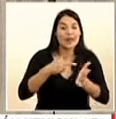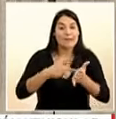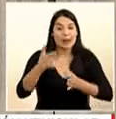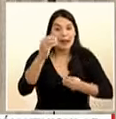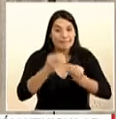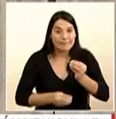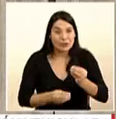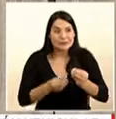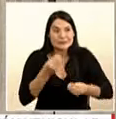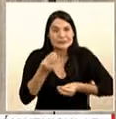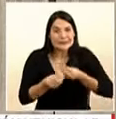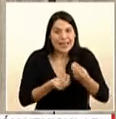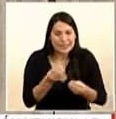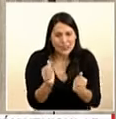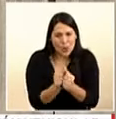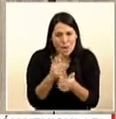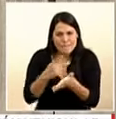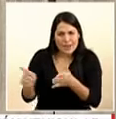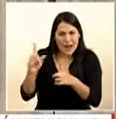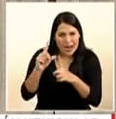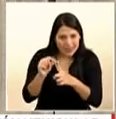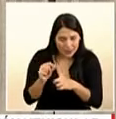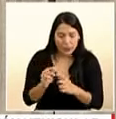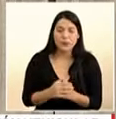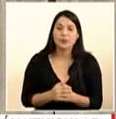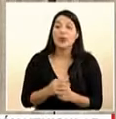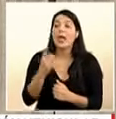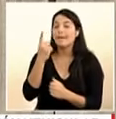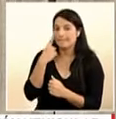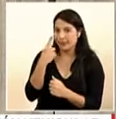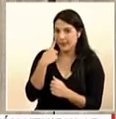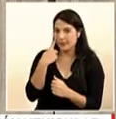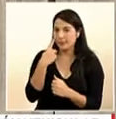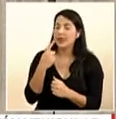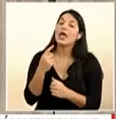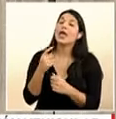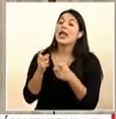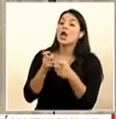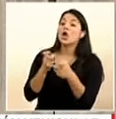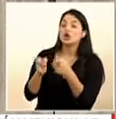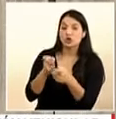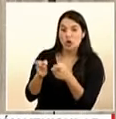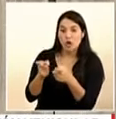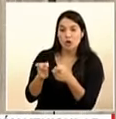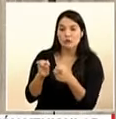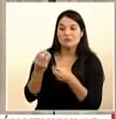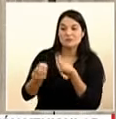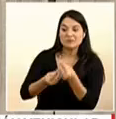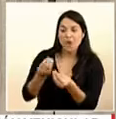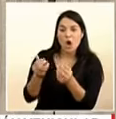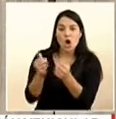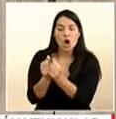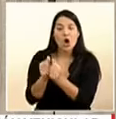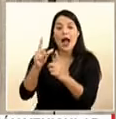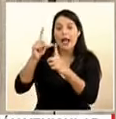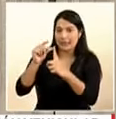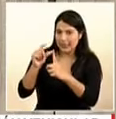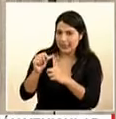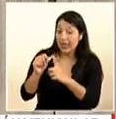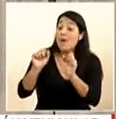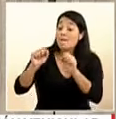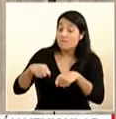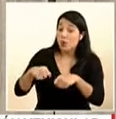de alquiler 1 la regulación de ello podría ser vía ley por eso hay una mesa de trabajo de diputados y diputadas